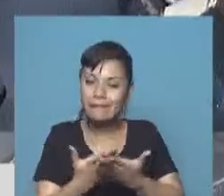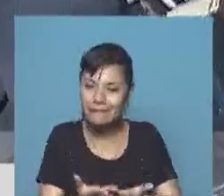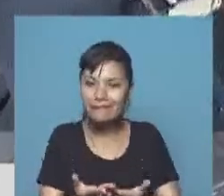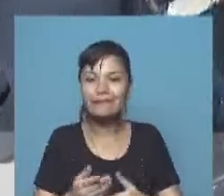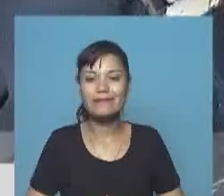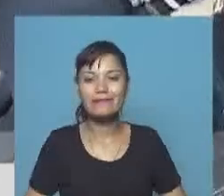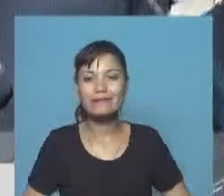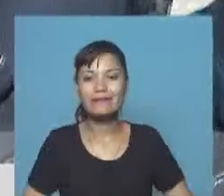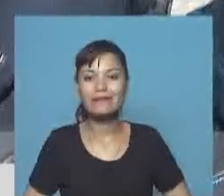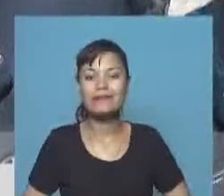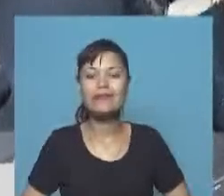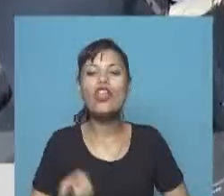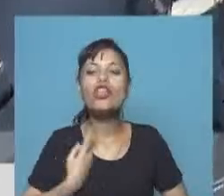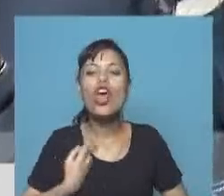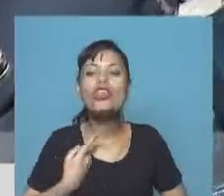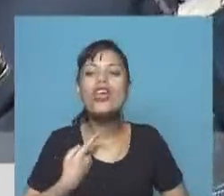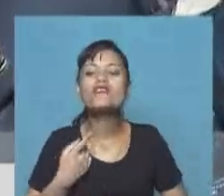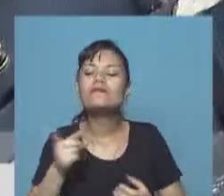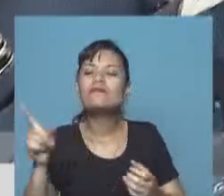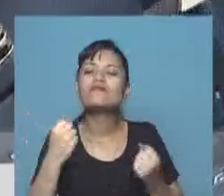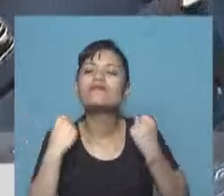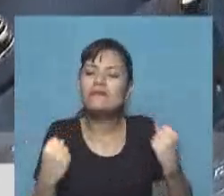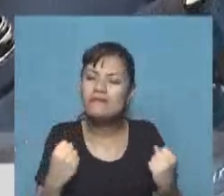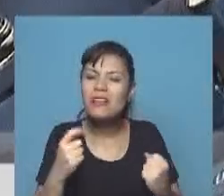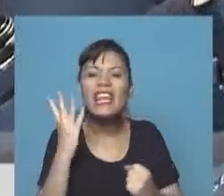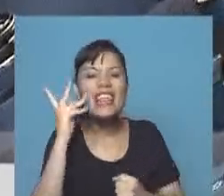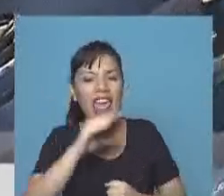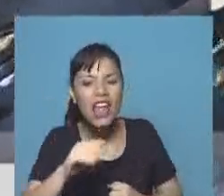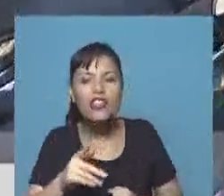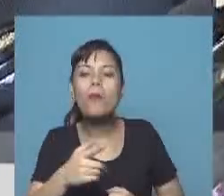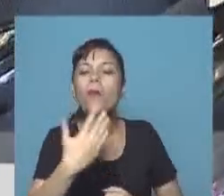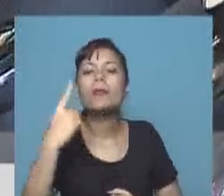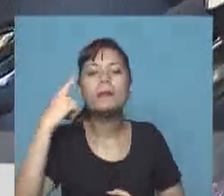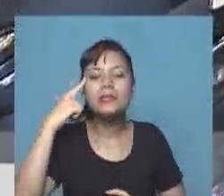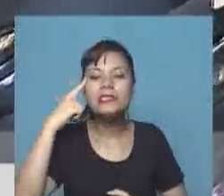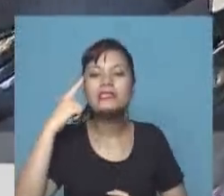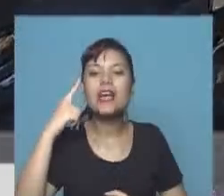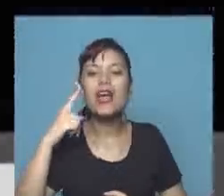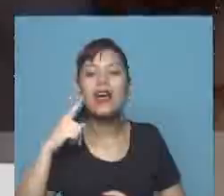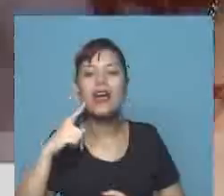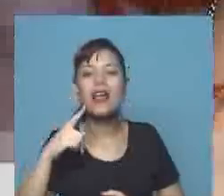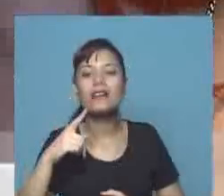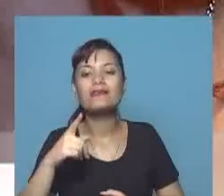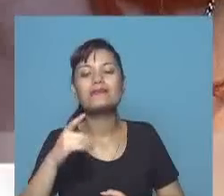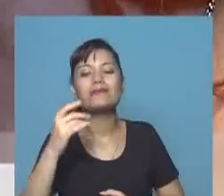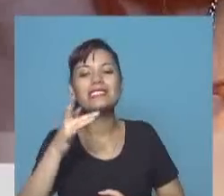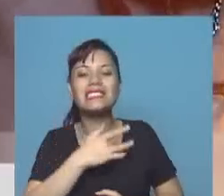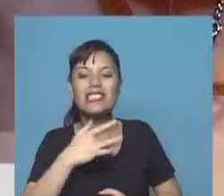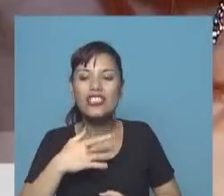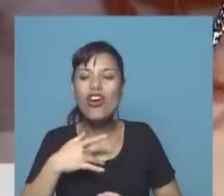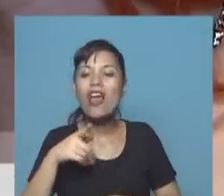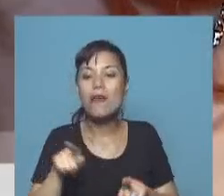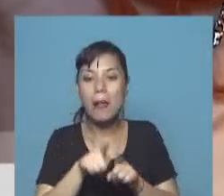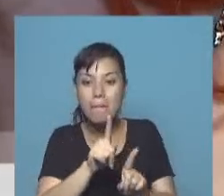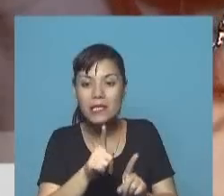es. Señora, ¿de dónde saca la fortaleza? ¿Será también de sus nietos? Porque uno podía pensar que a señoras, a madres que le han pasado lo que le